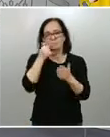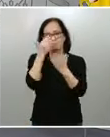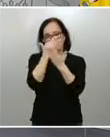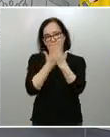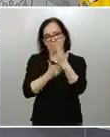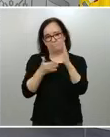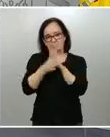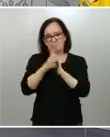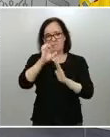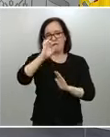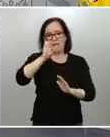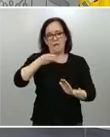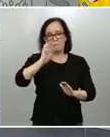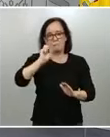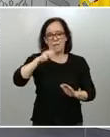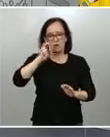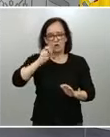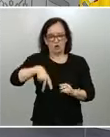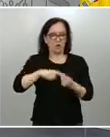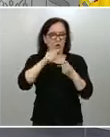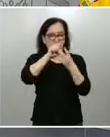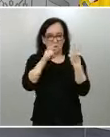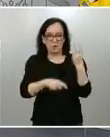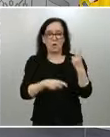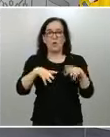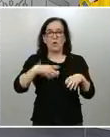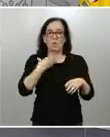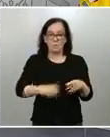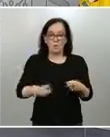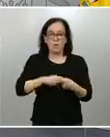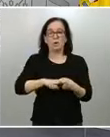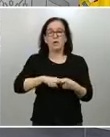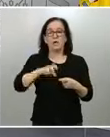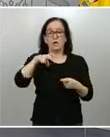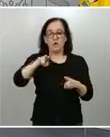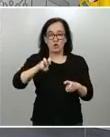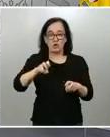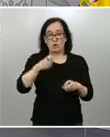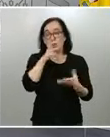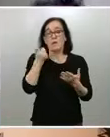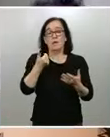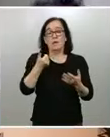news diario el nuevo lunes el punt avui diario médico